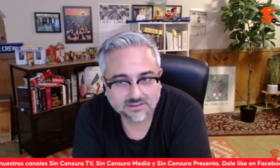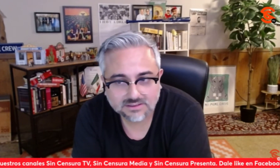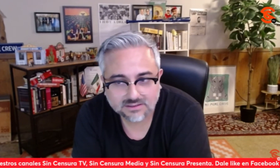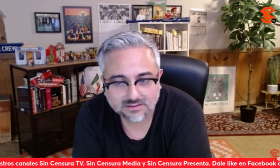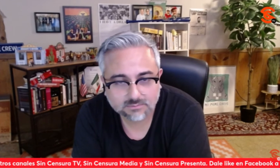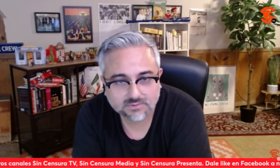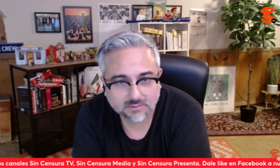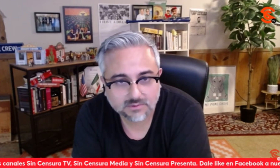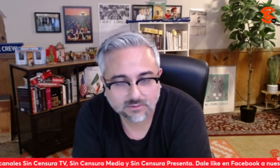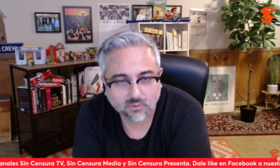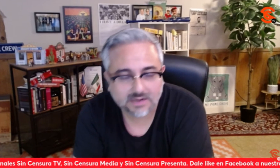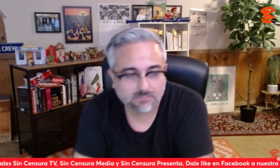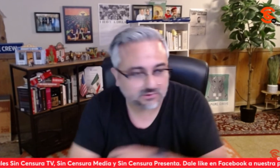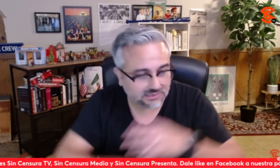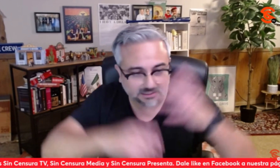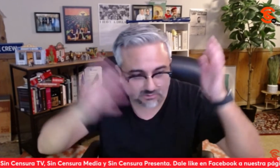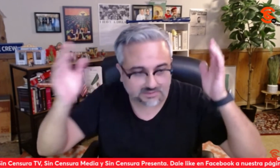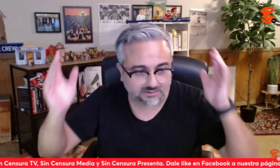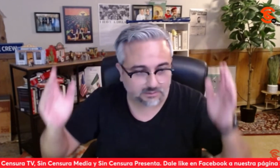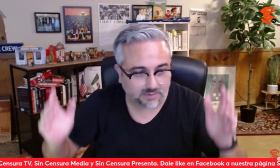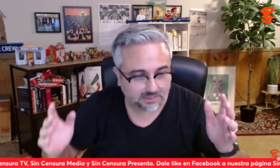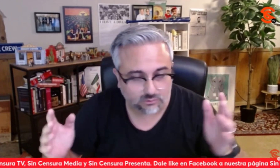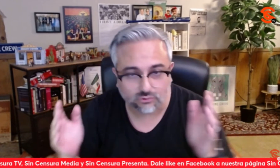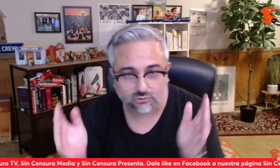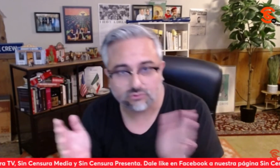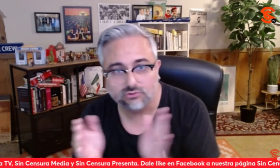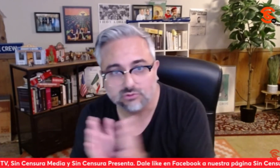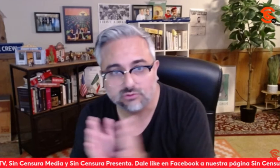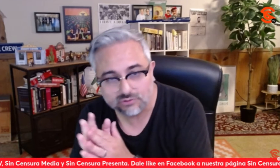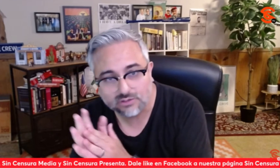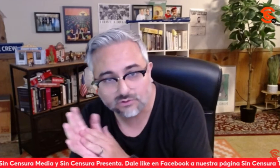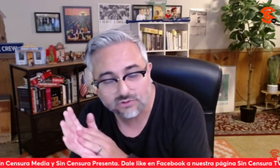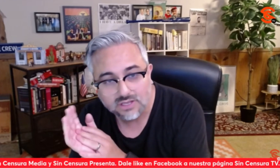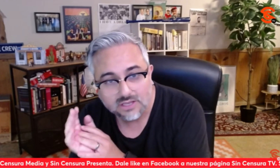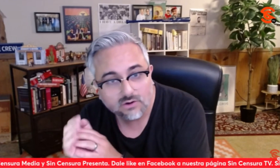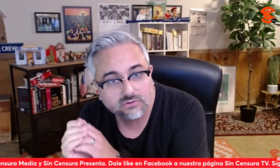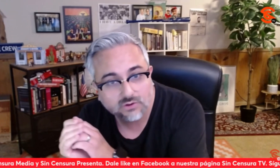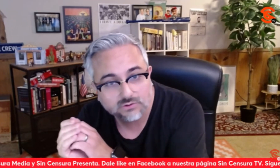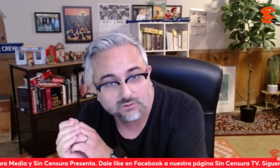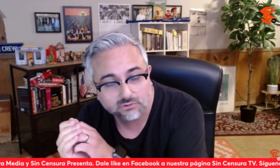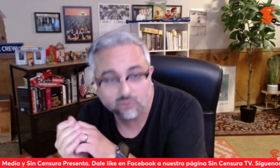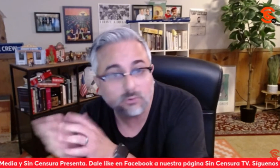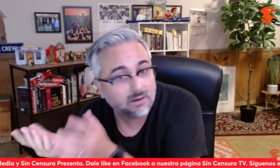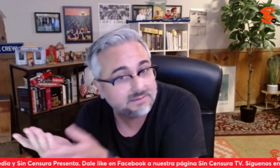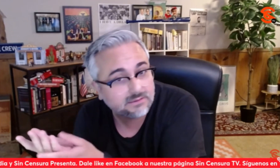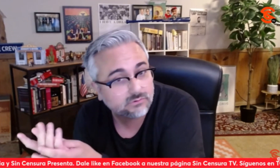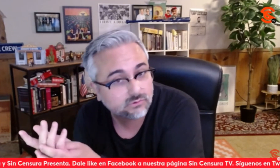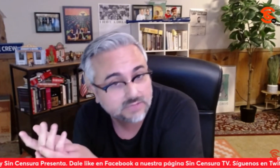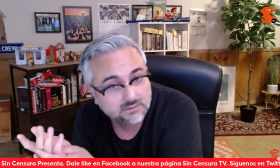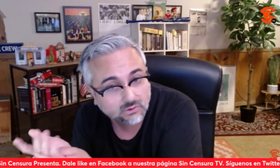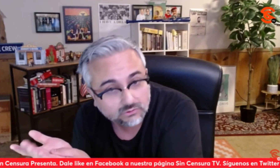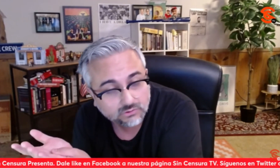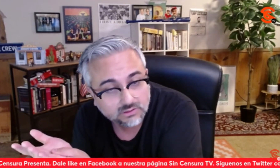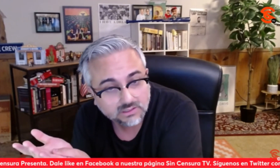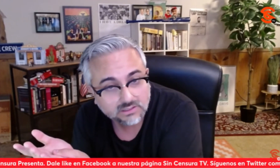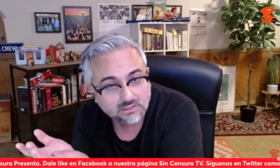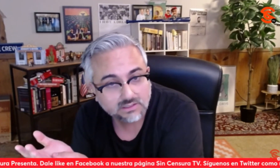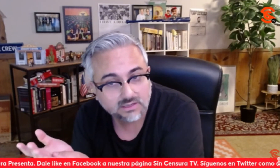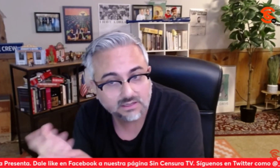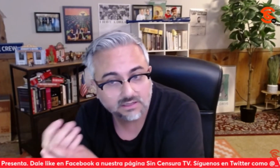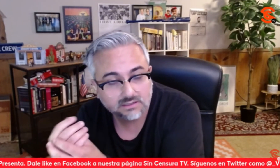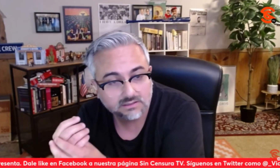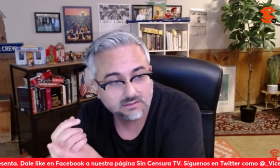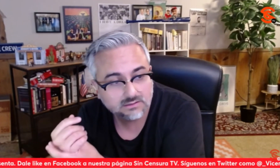Malandro debido al cual pues Tendremos que seguir pagando nosotros nuestros hijos los hijos de nuestros hijos probablemente nuestros nietos